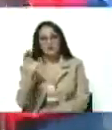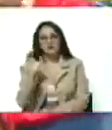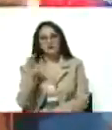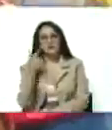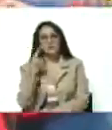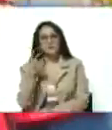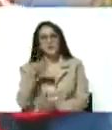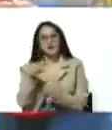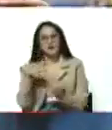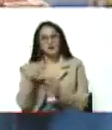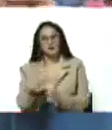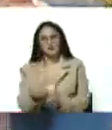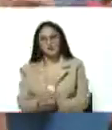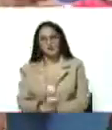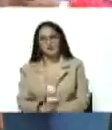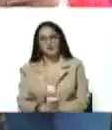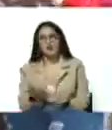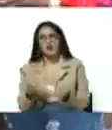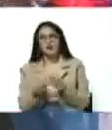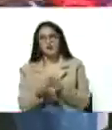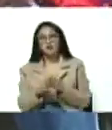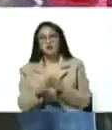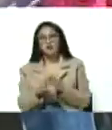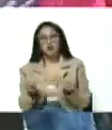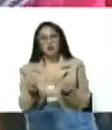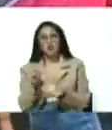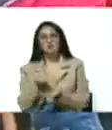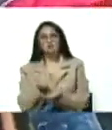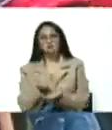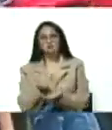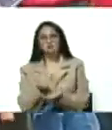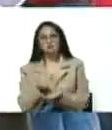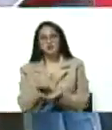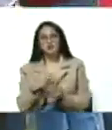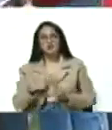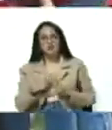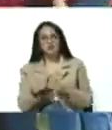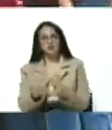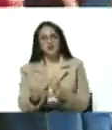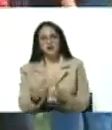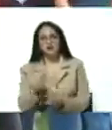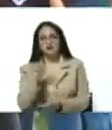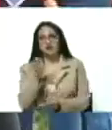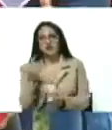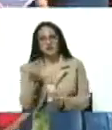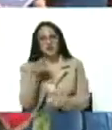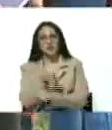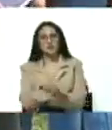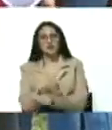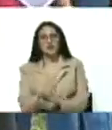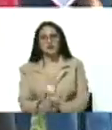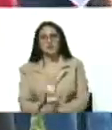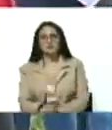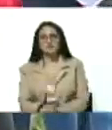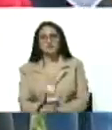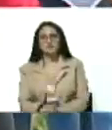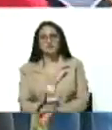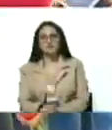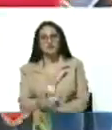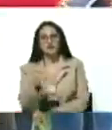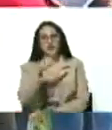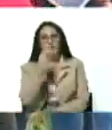revolución. Aquí, todos y todas los que están aquí estamos voluntarios, aquí no hay obligados, ¿verdad? ¿Ustedes